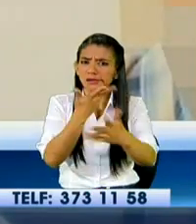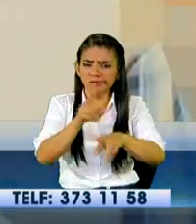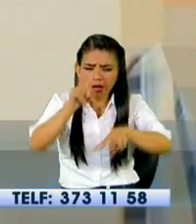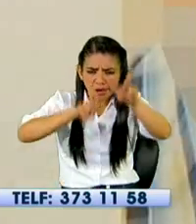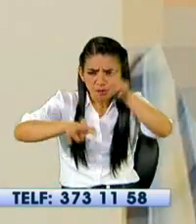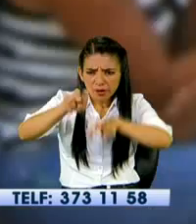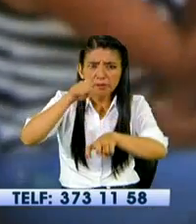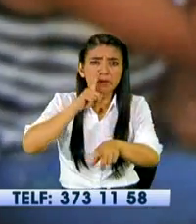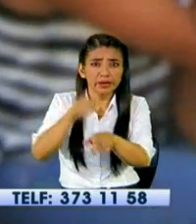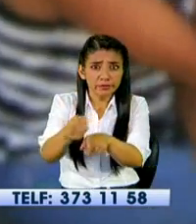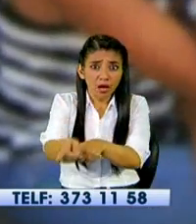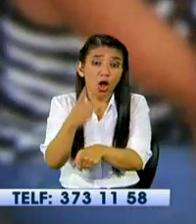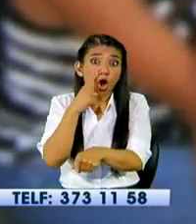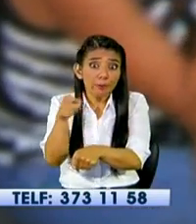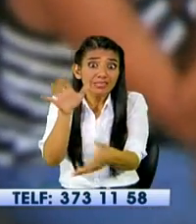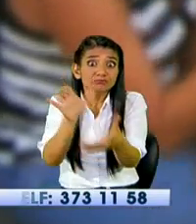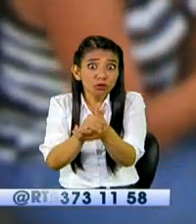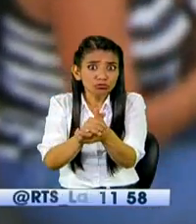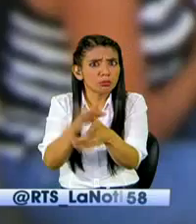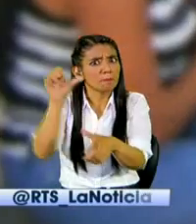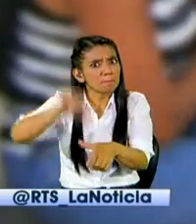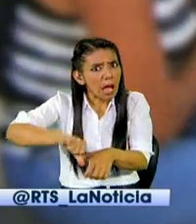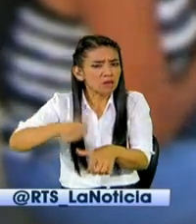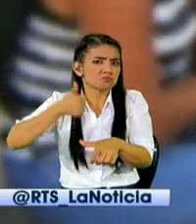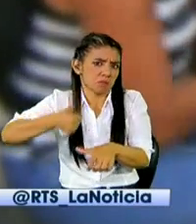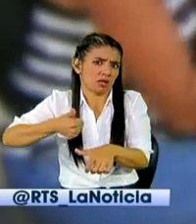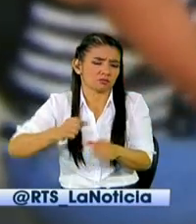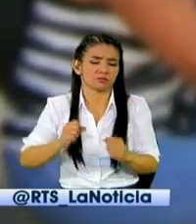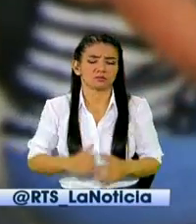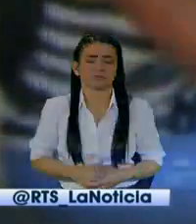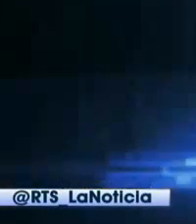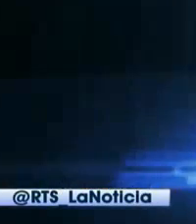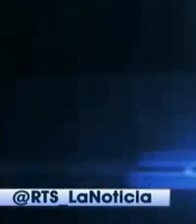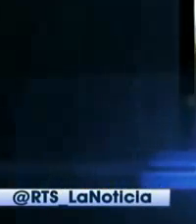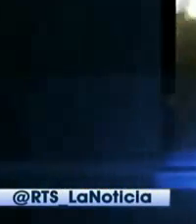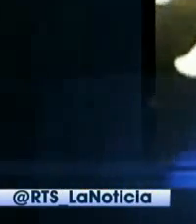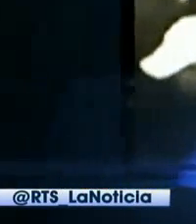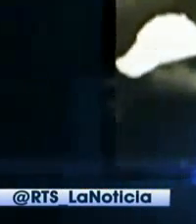su asesino, informó Jorge Escobar.